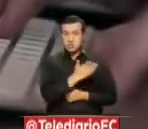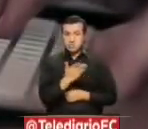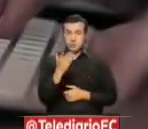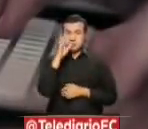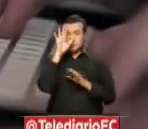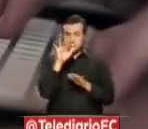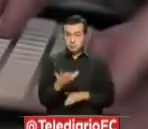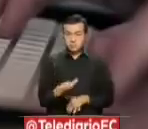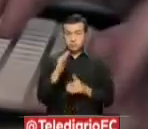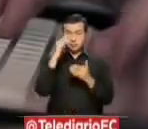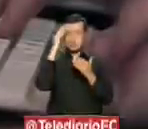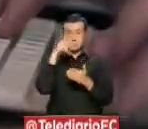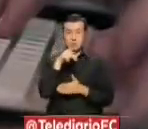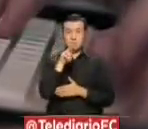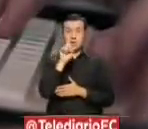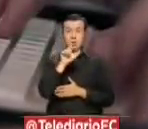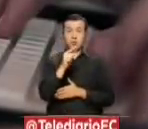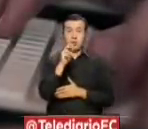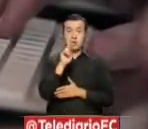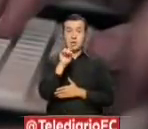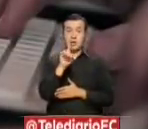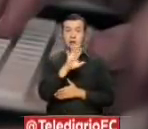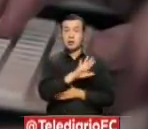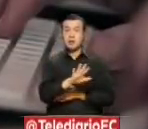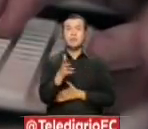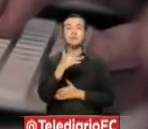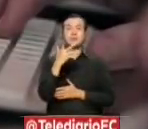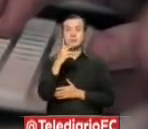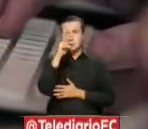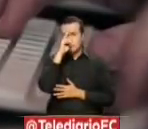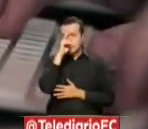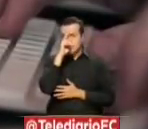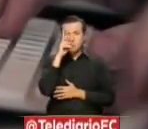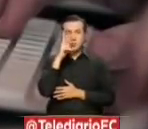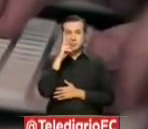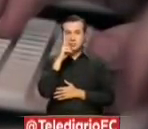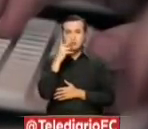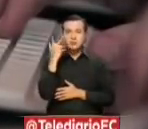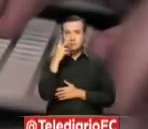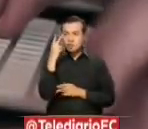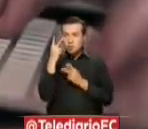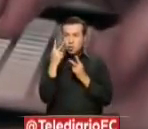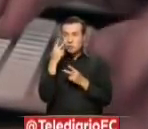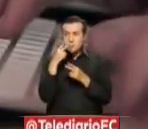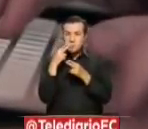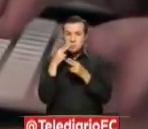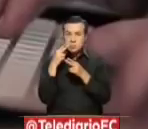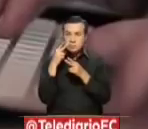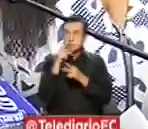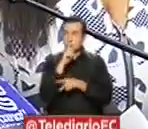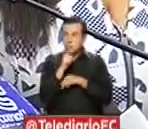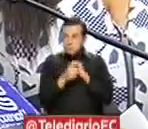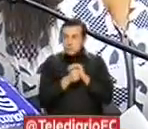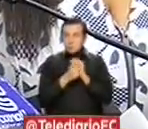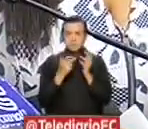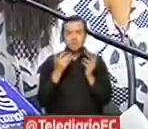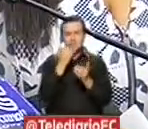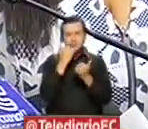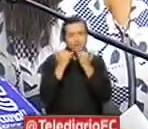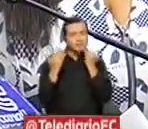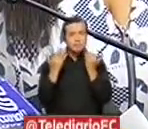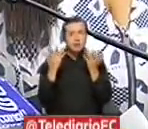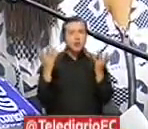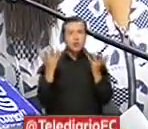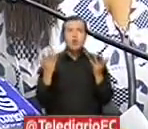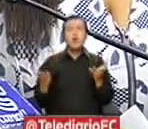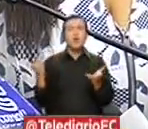el secretario de la Política, Paul Granda, se lo habría hecho burlando los protocolos y normas de visitas a los privados de libertad. Habrían estado